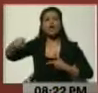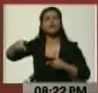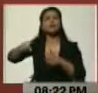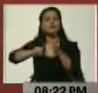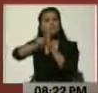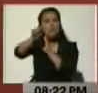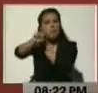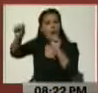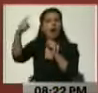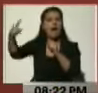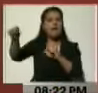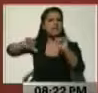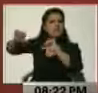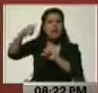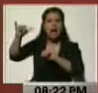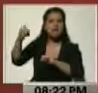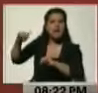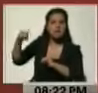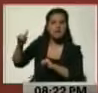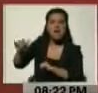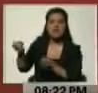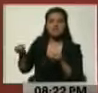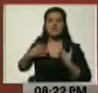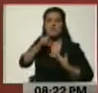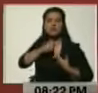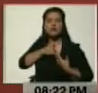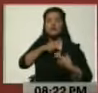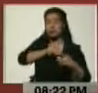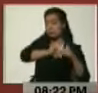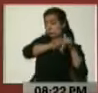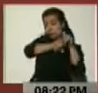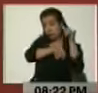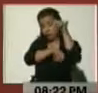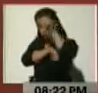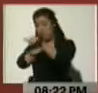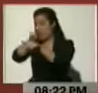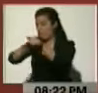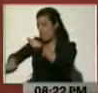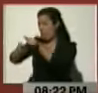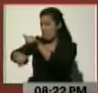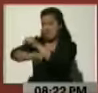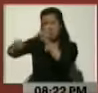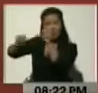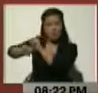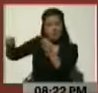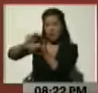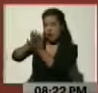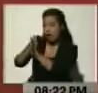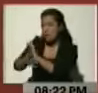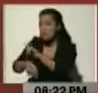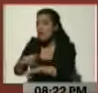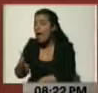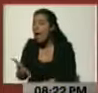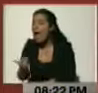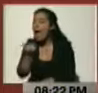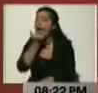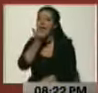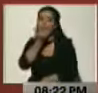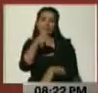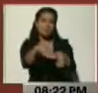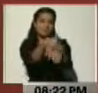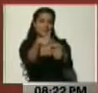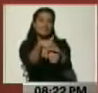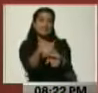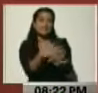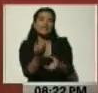su cara muy lavada, ah, no, nos dieron información errada, pero un millón de personas. Y la destrucción casi completa de una civilización,